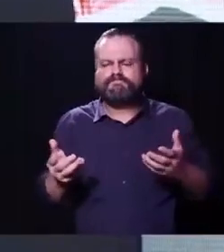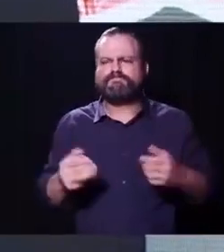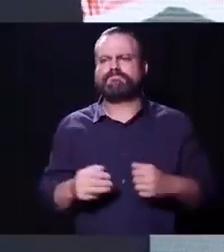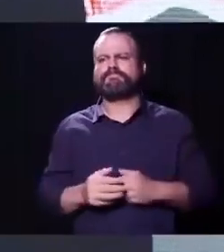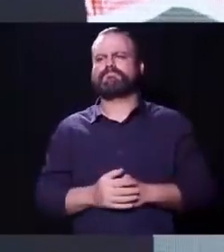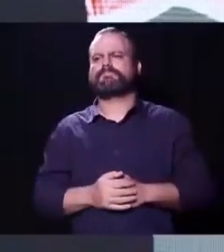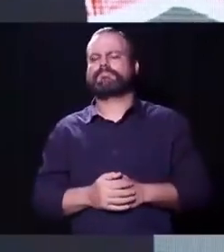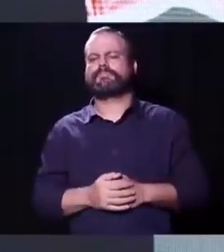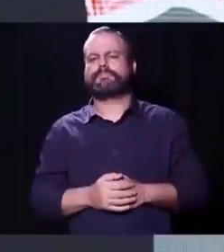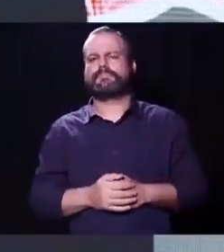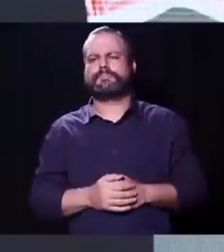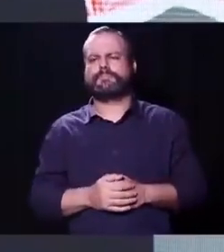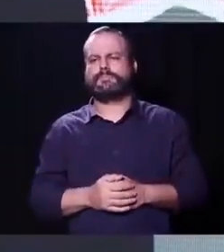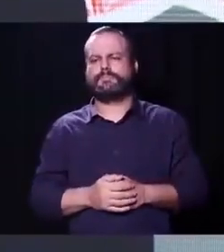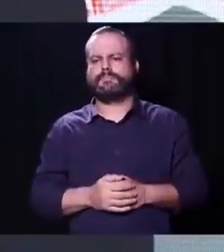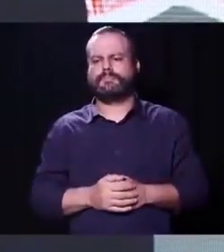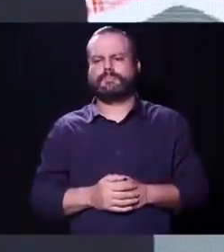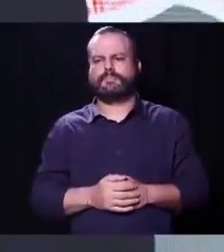respeto.